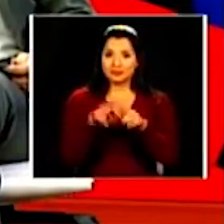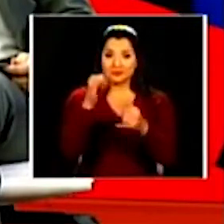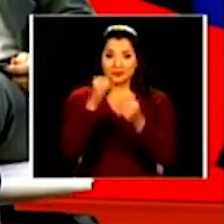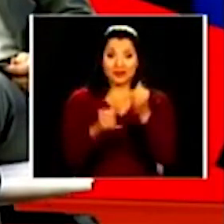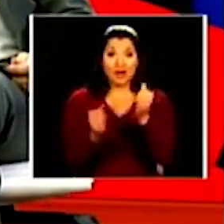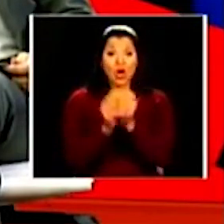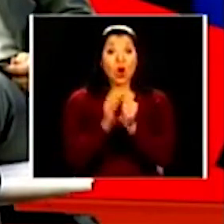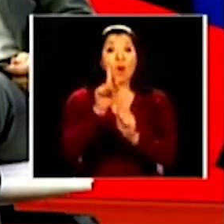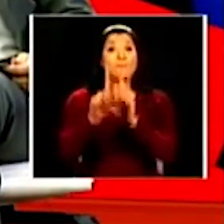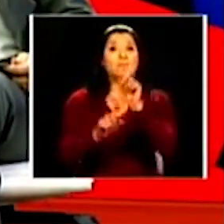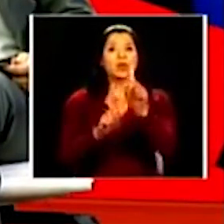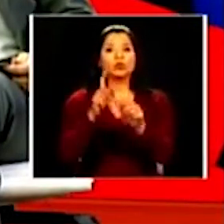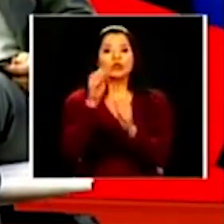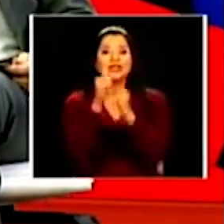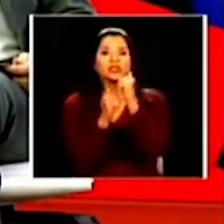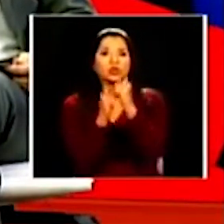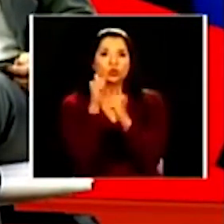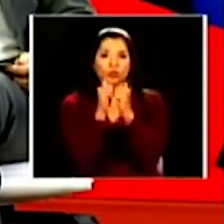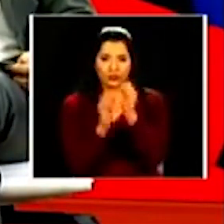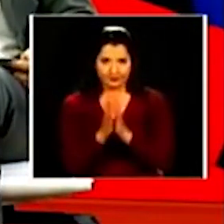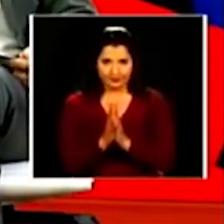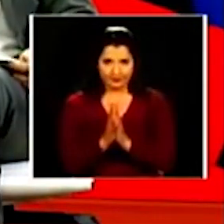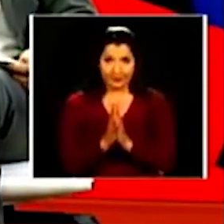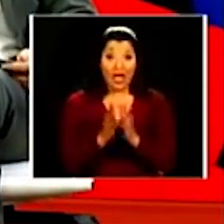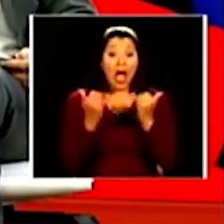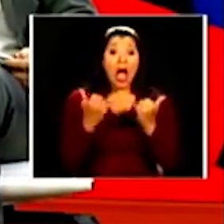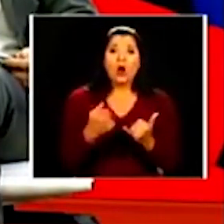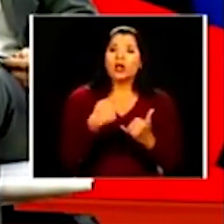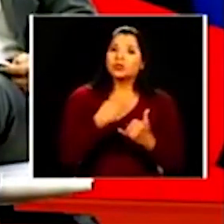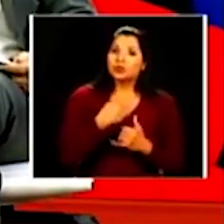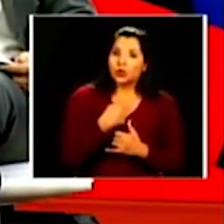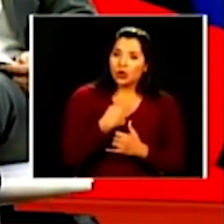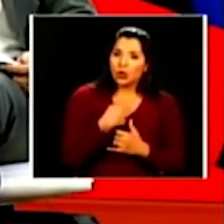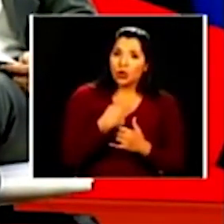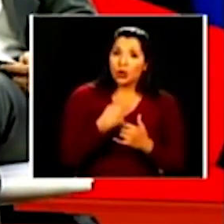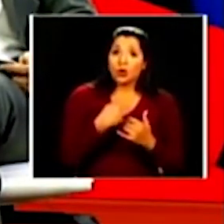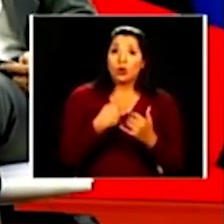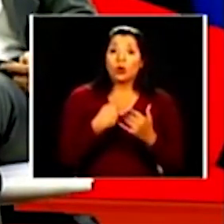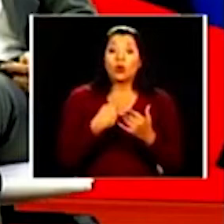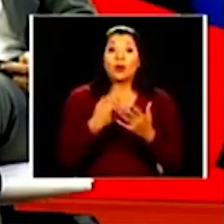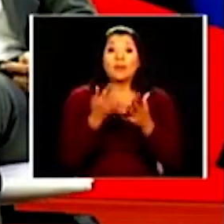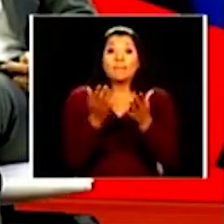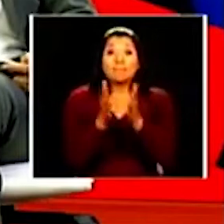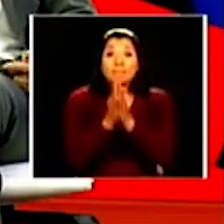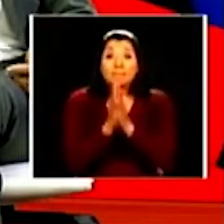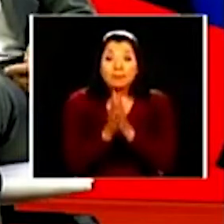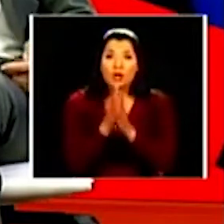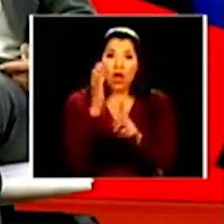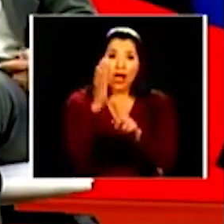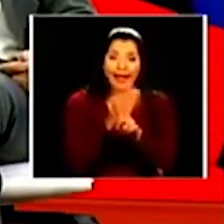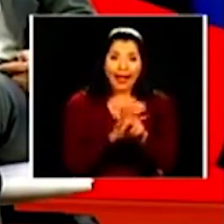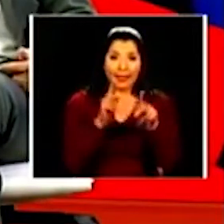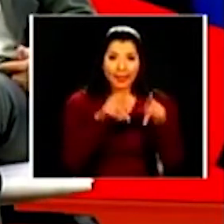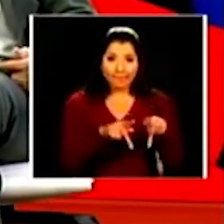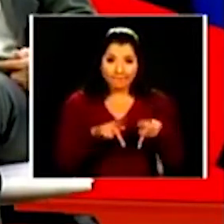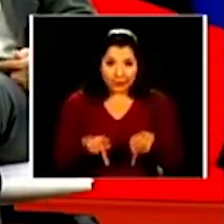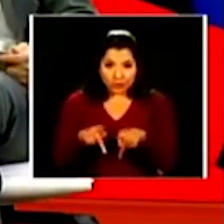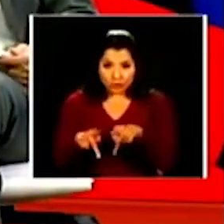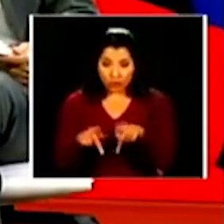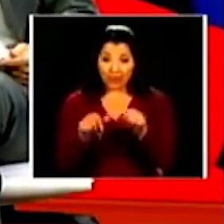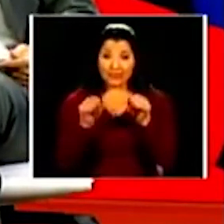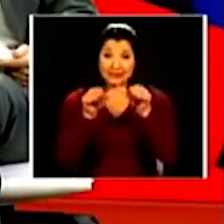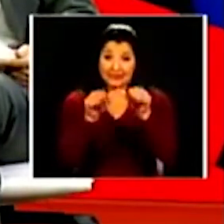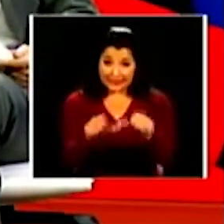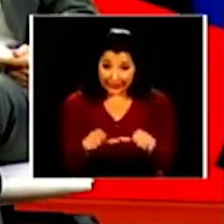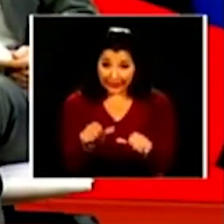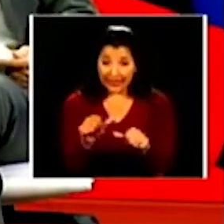preguntas estructuradas. Aún así, yo insto a cada elector a que siga informándose. Es su